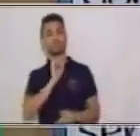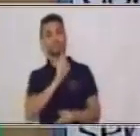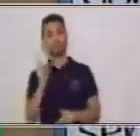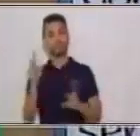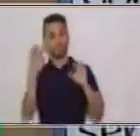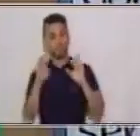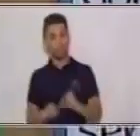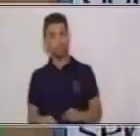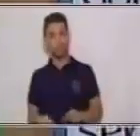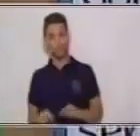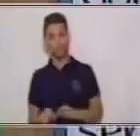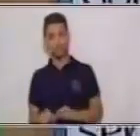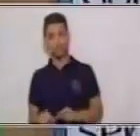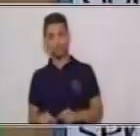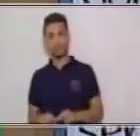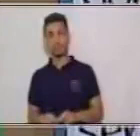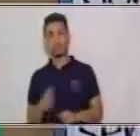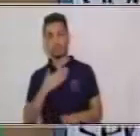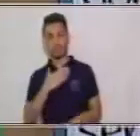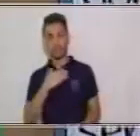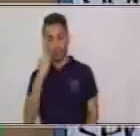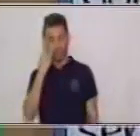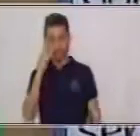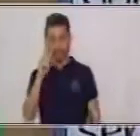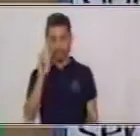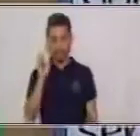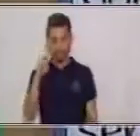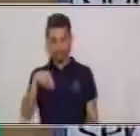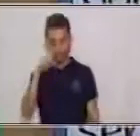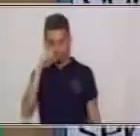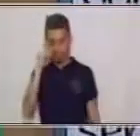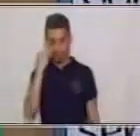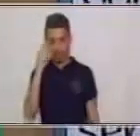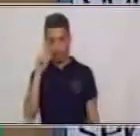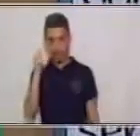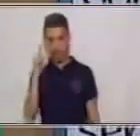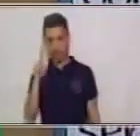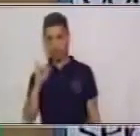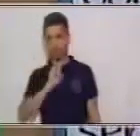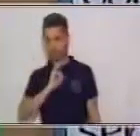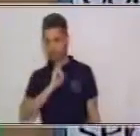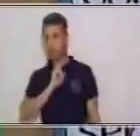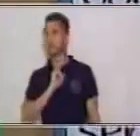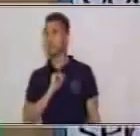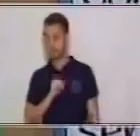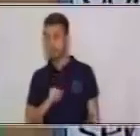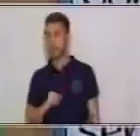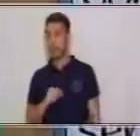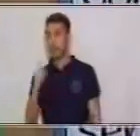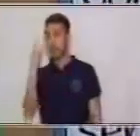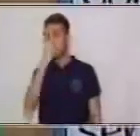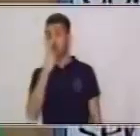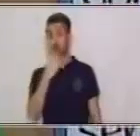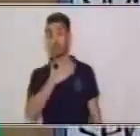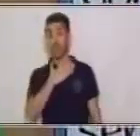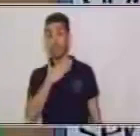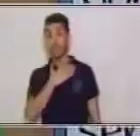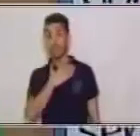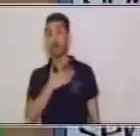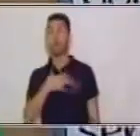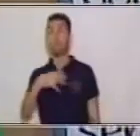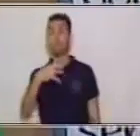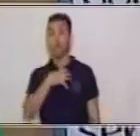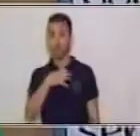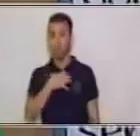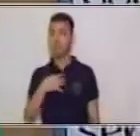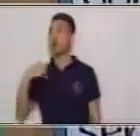tengas una identidad. Entonces, los sustantivos propios ya nombran de manera particular